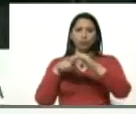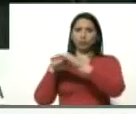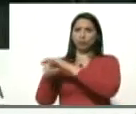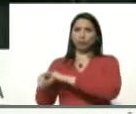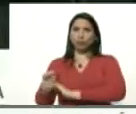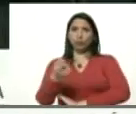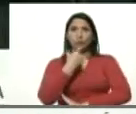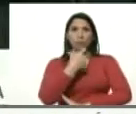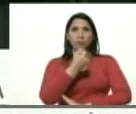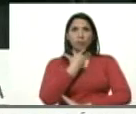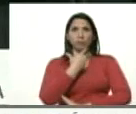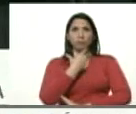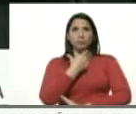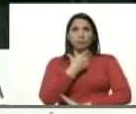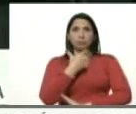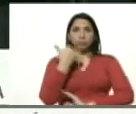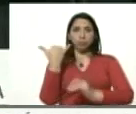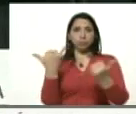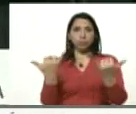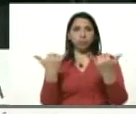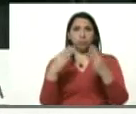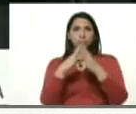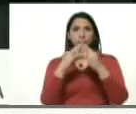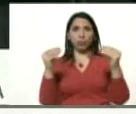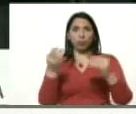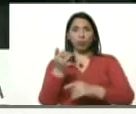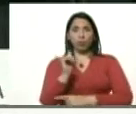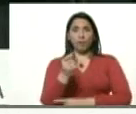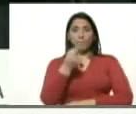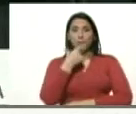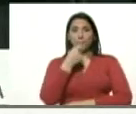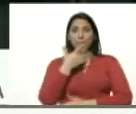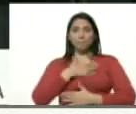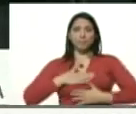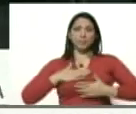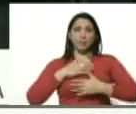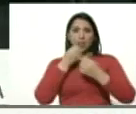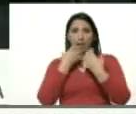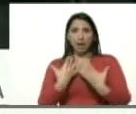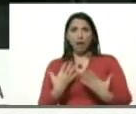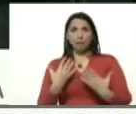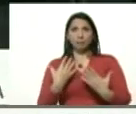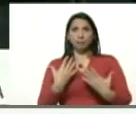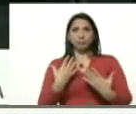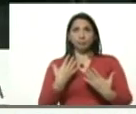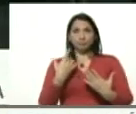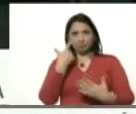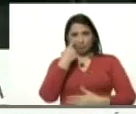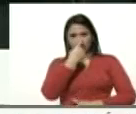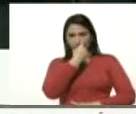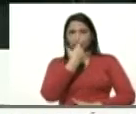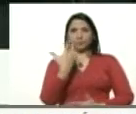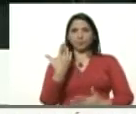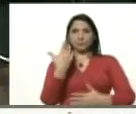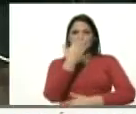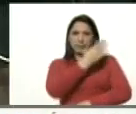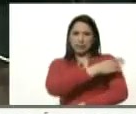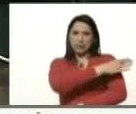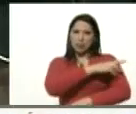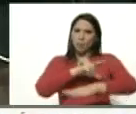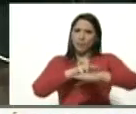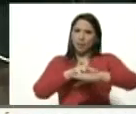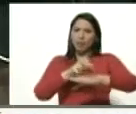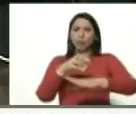tratamiento. En este momento todos están bien, desde el punto de vista clínico. Todos